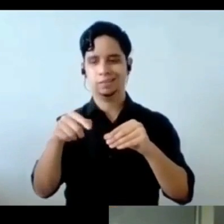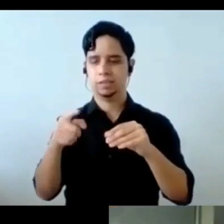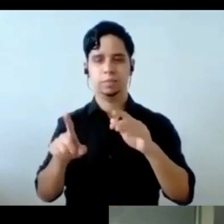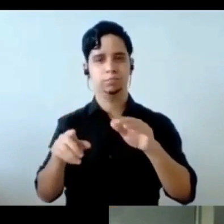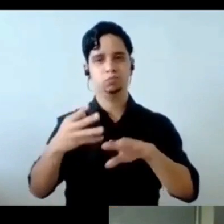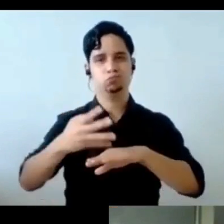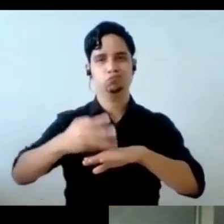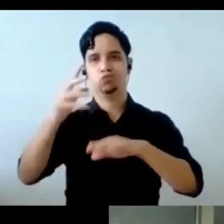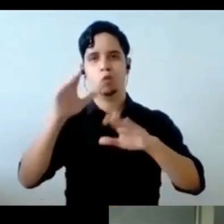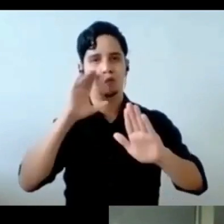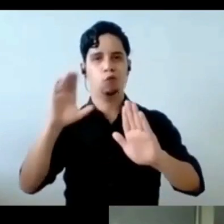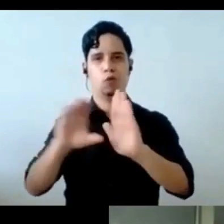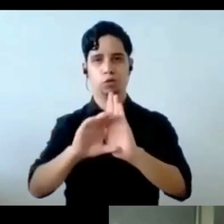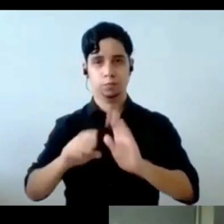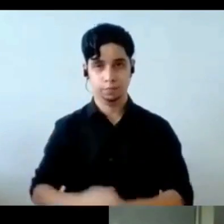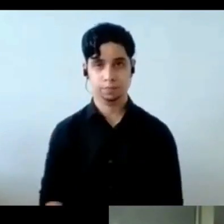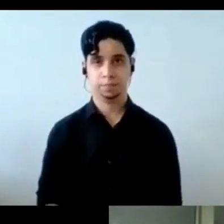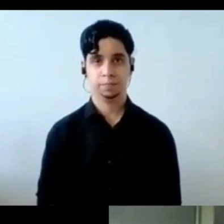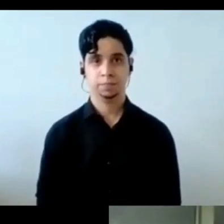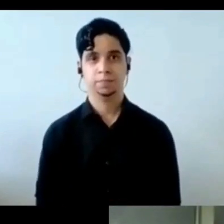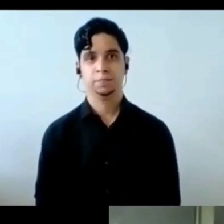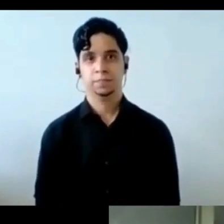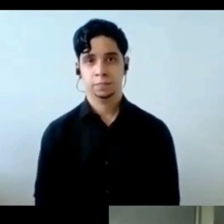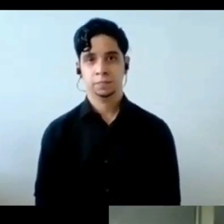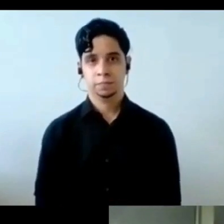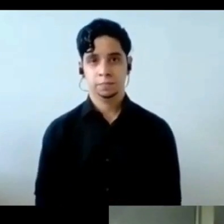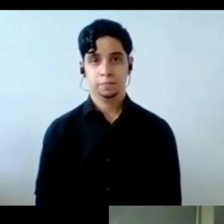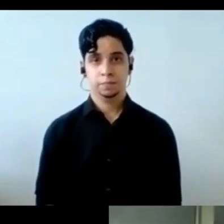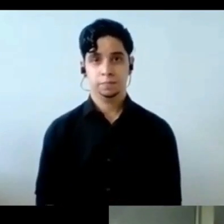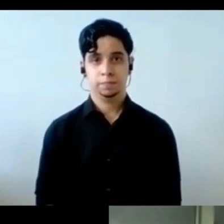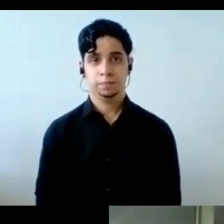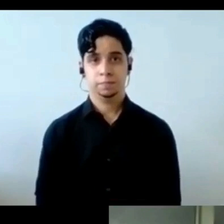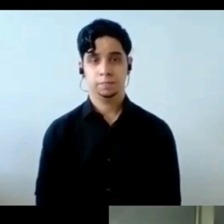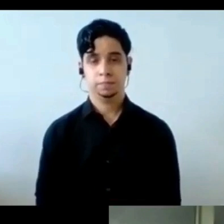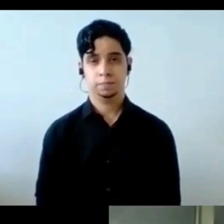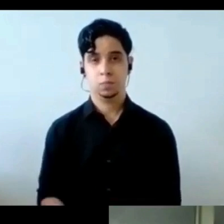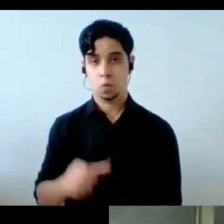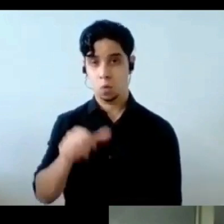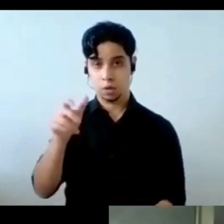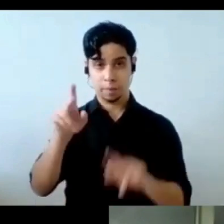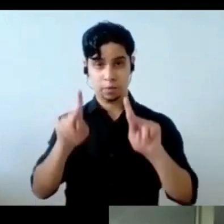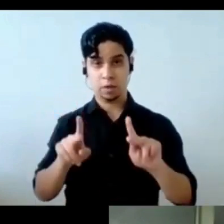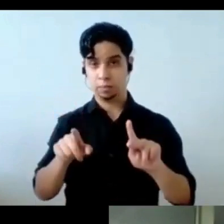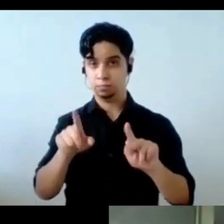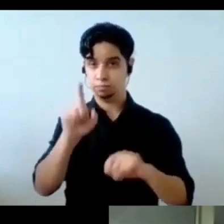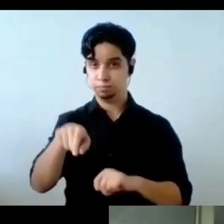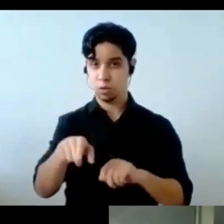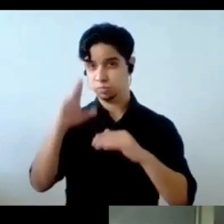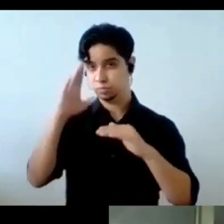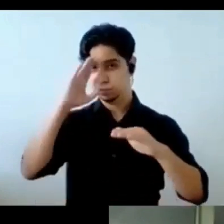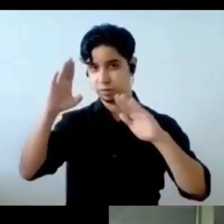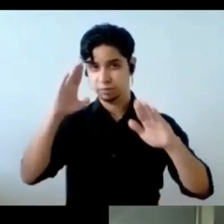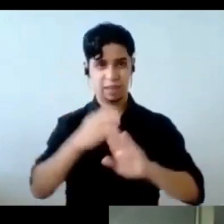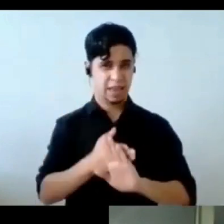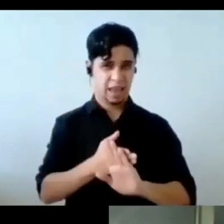en la cuarentena está gozando con los Canoli, te digo. Vale. Y entonces otra persona que hay que saludar. Antes de ir